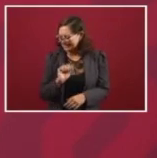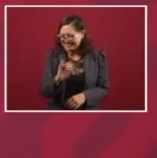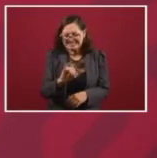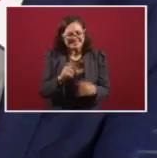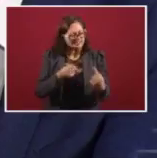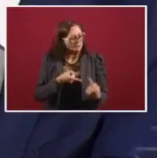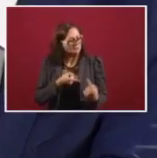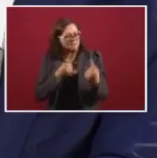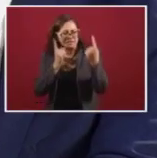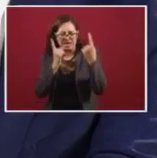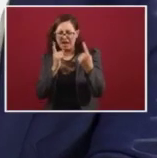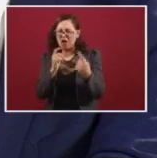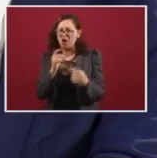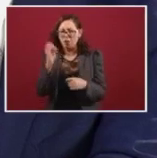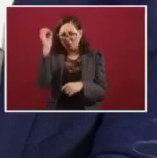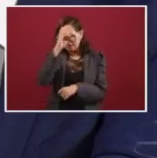oposición.